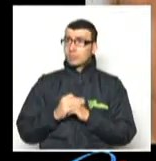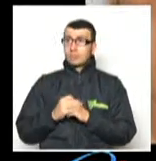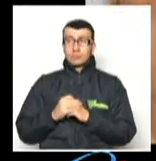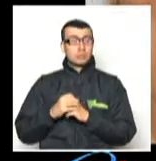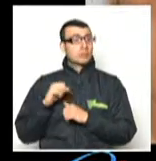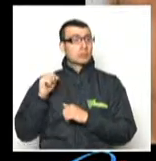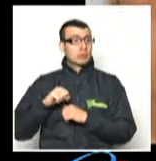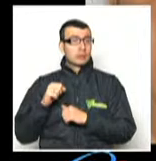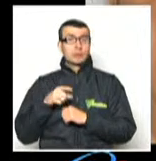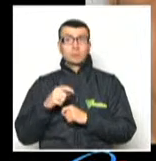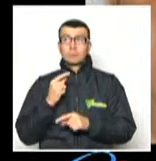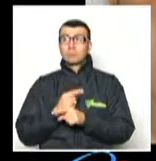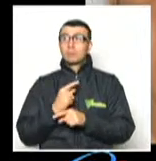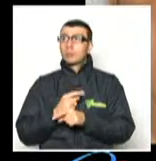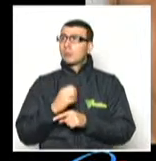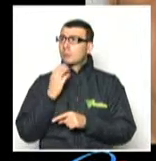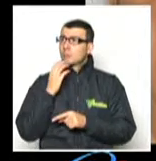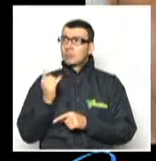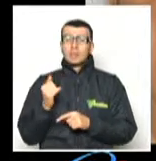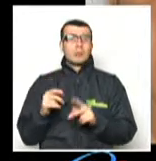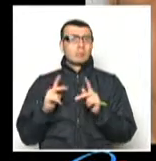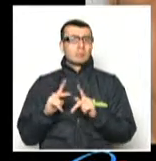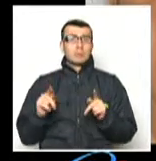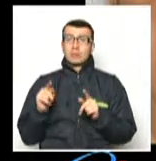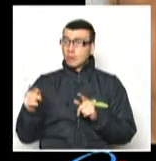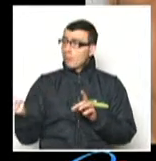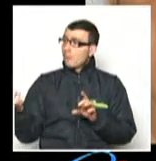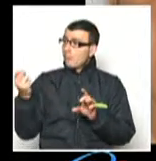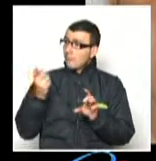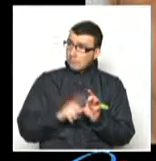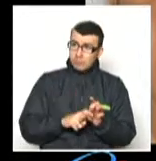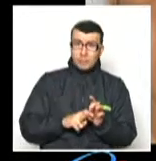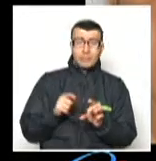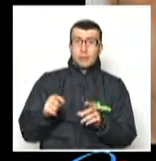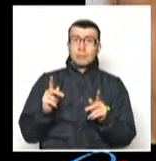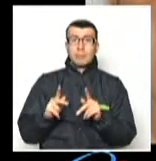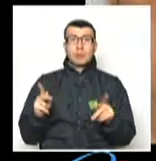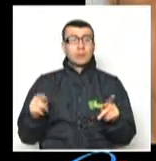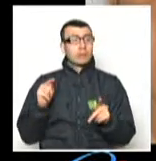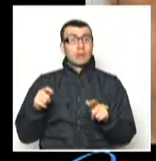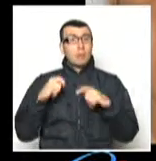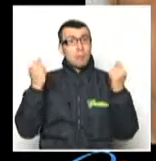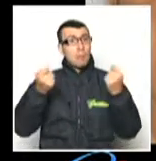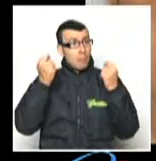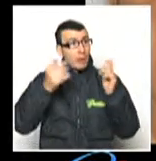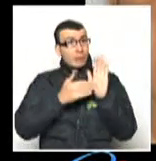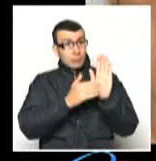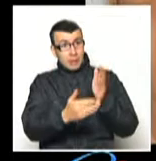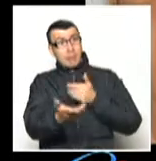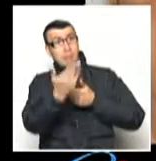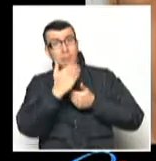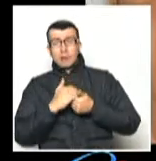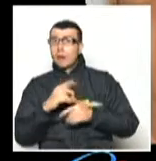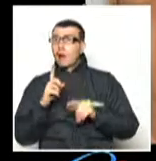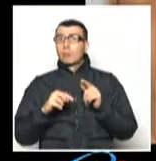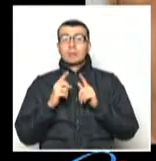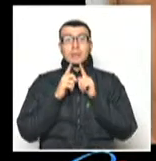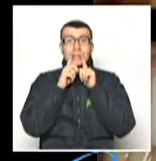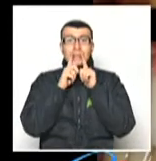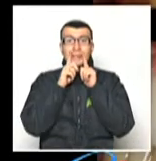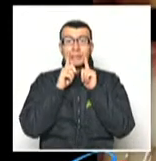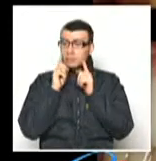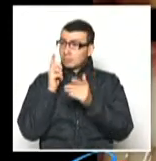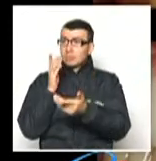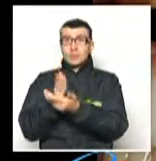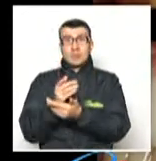como, vea, las personas que nosotros llevamos a sus tratamientos son personas que llegan atrás de una publicidad, porque las personas que no tienen dientes no van al